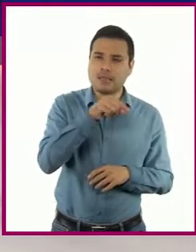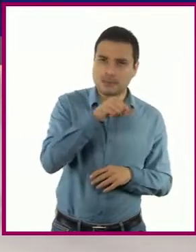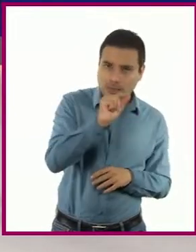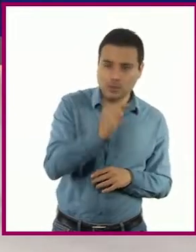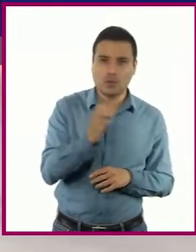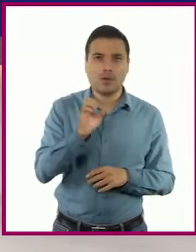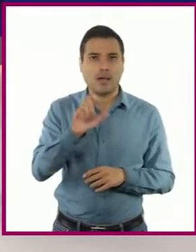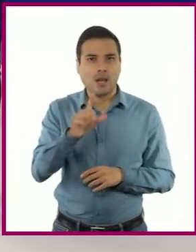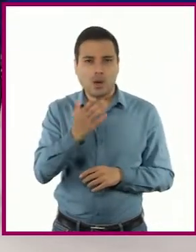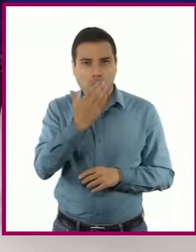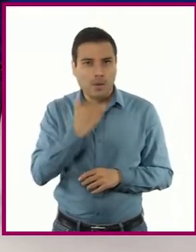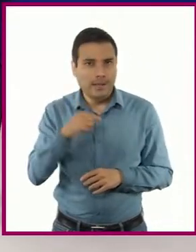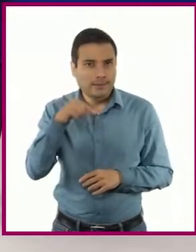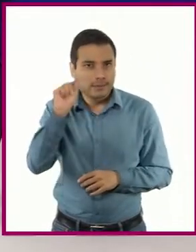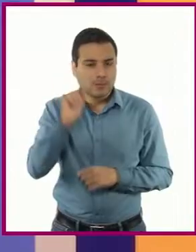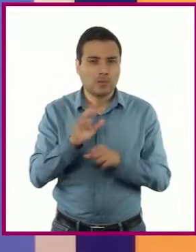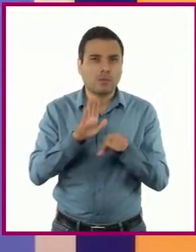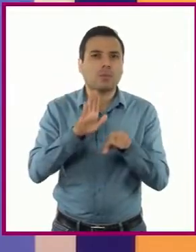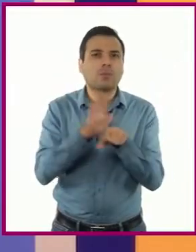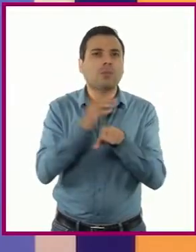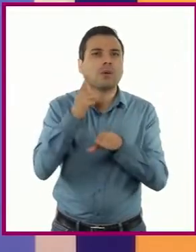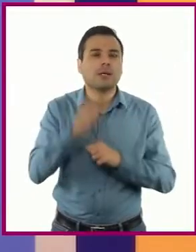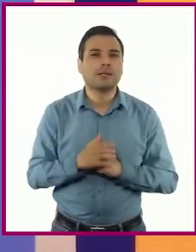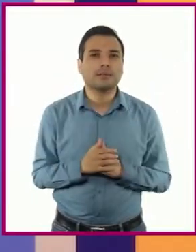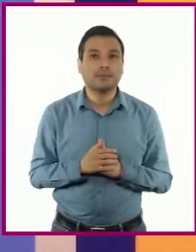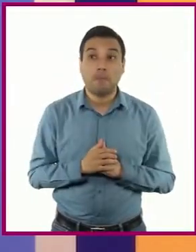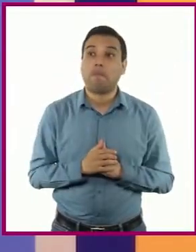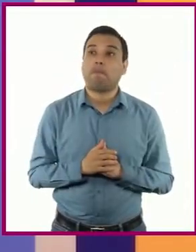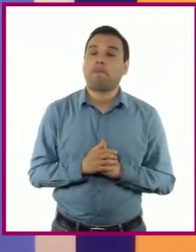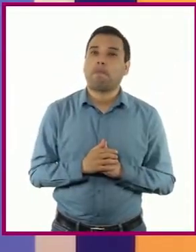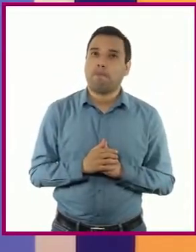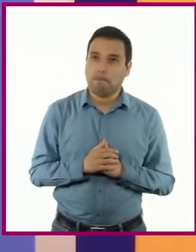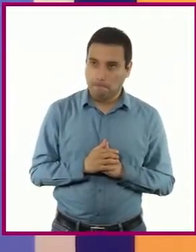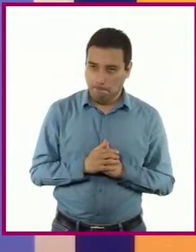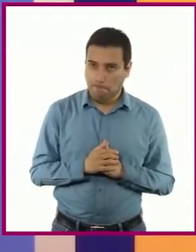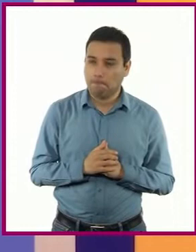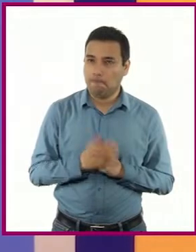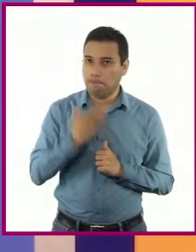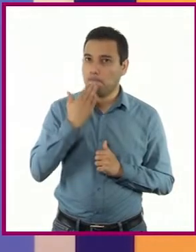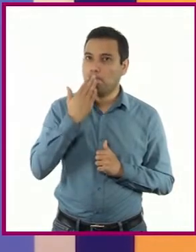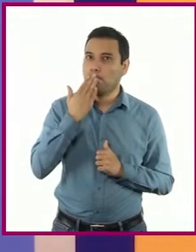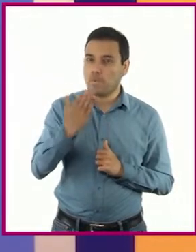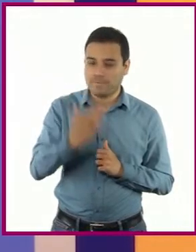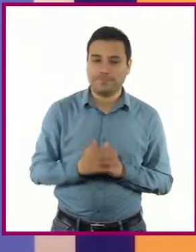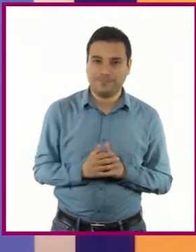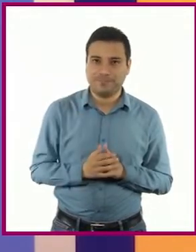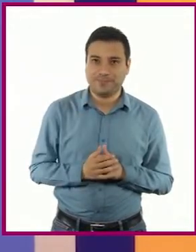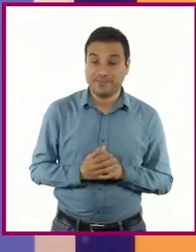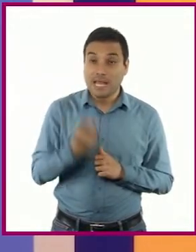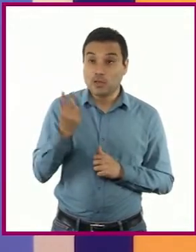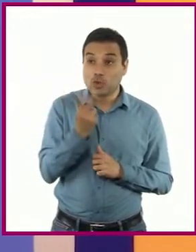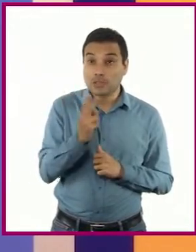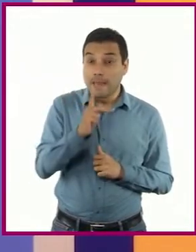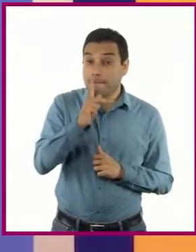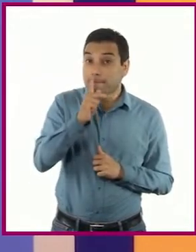acento y otra sin acento? ¿Qué observadores son los dos? En ambas palabras tenemos el mismo caso.